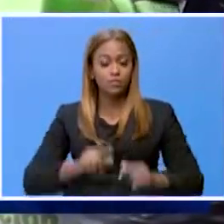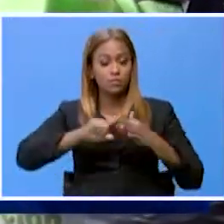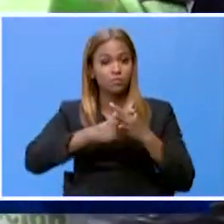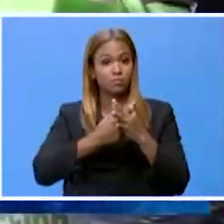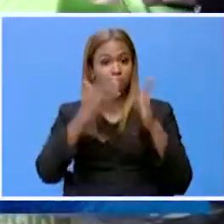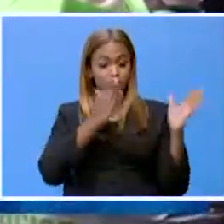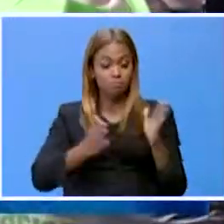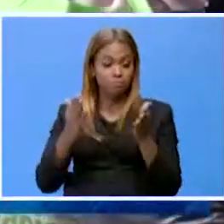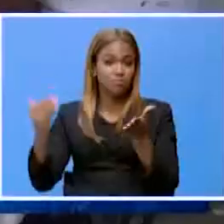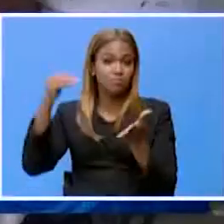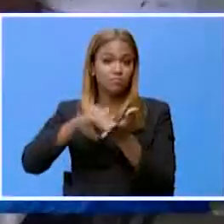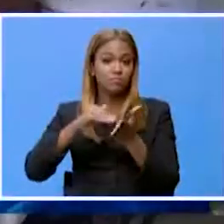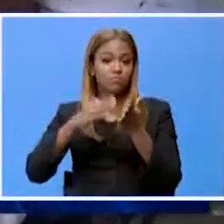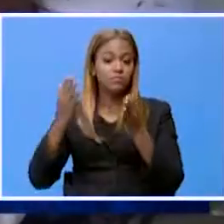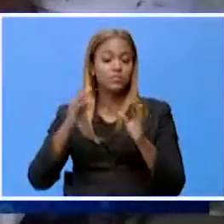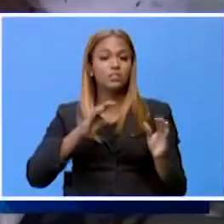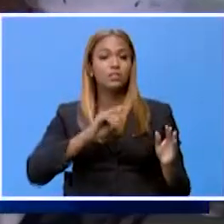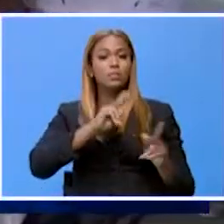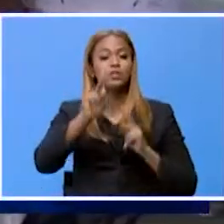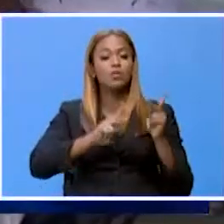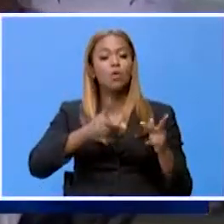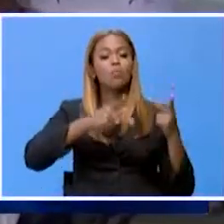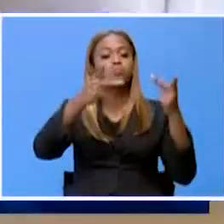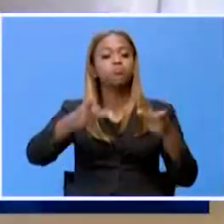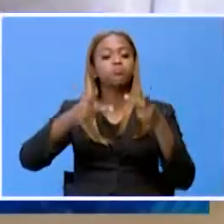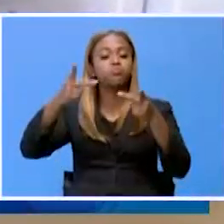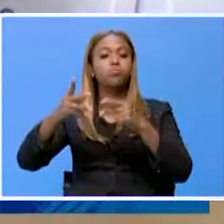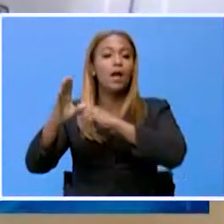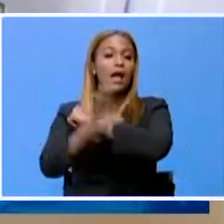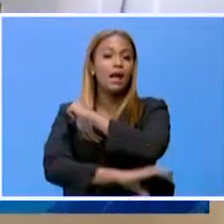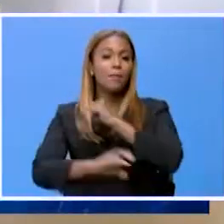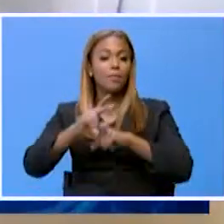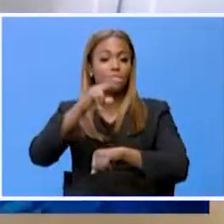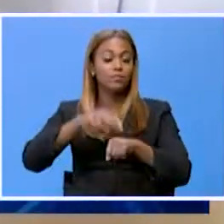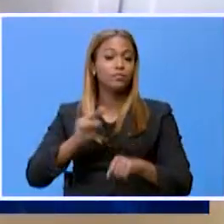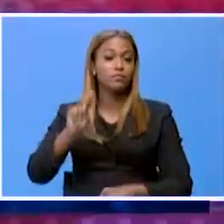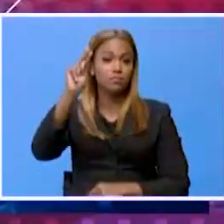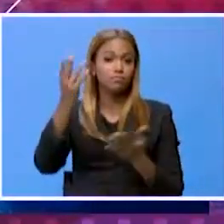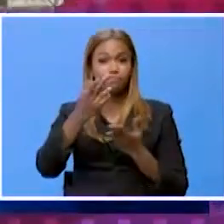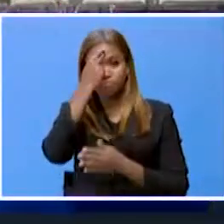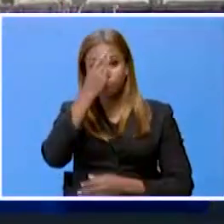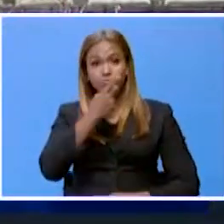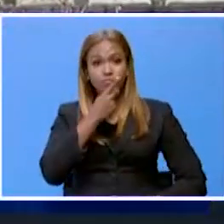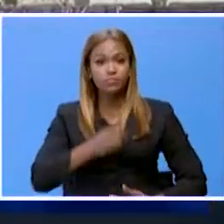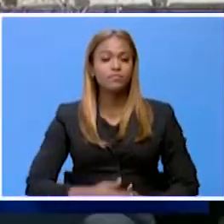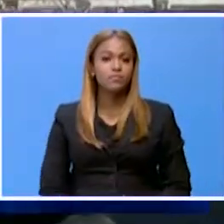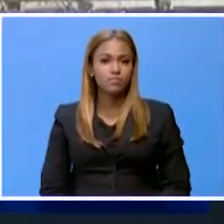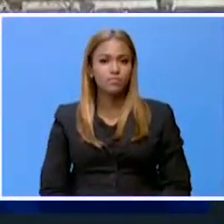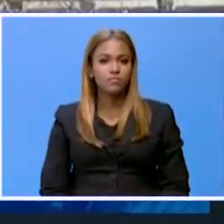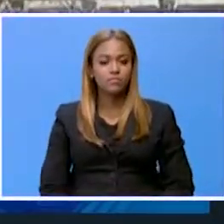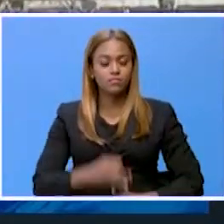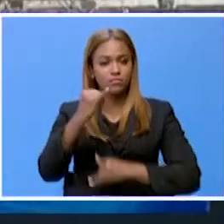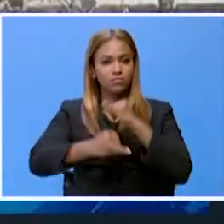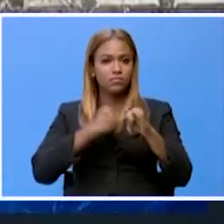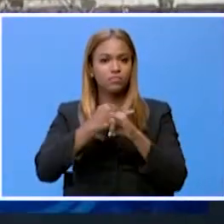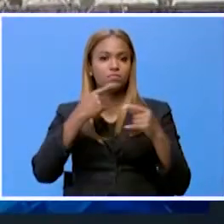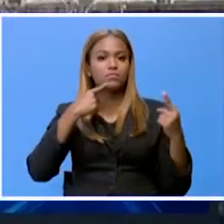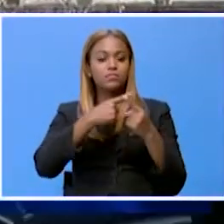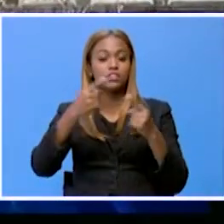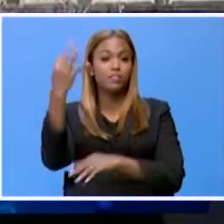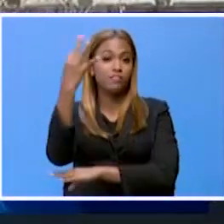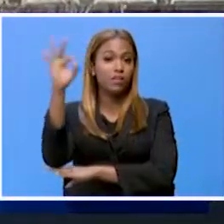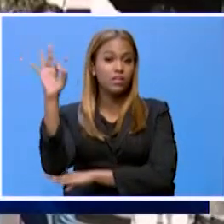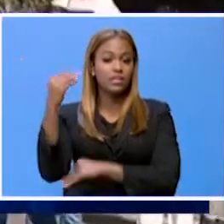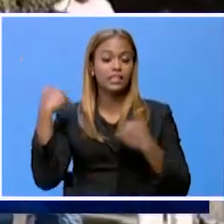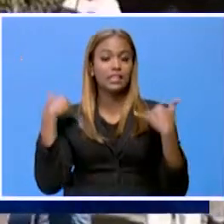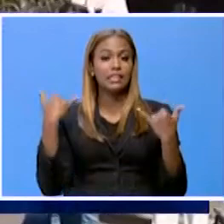Comienza a reactivarse el traslado de personas que viajan a la zona norte del país. En las internacionales, Francia